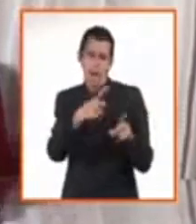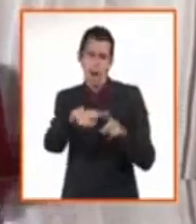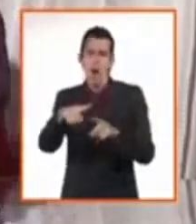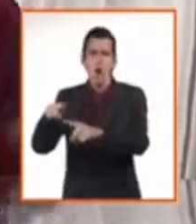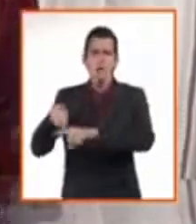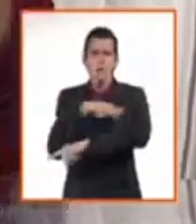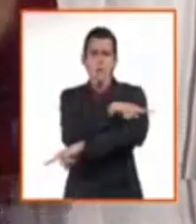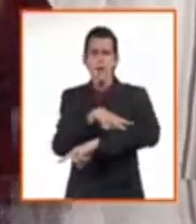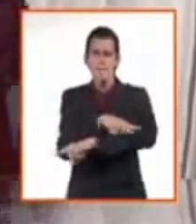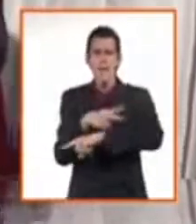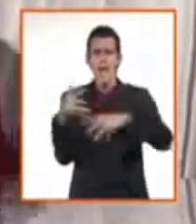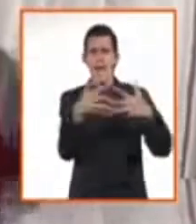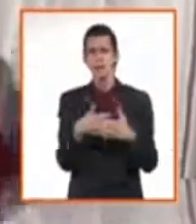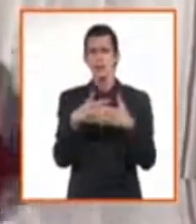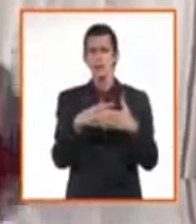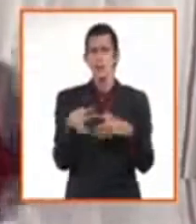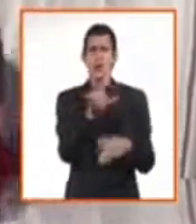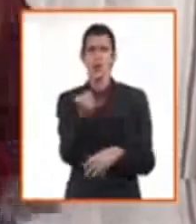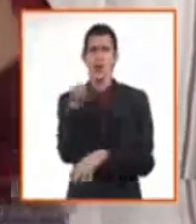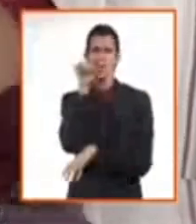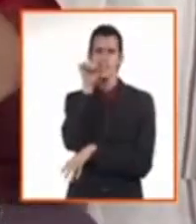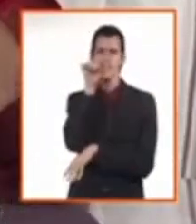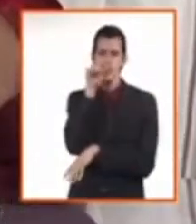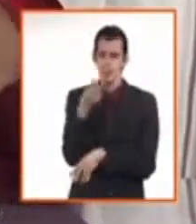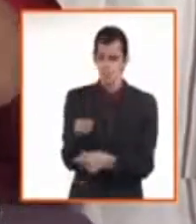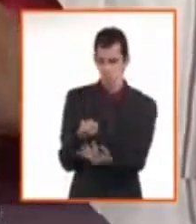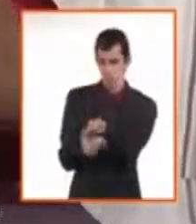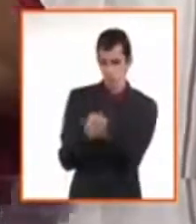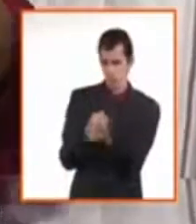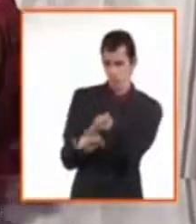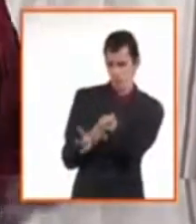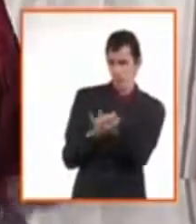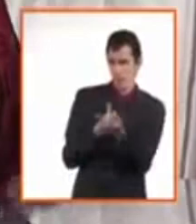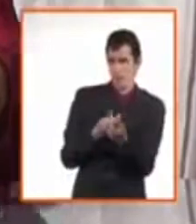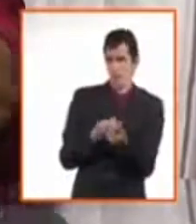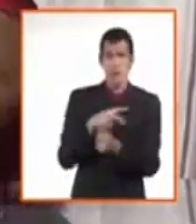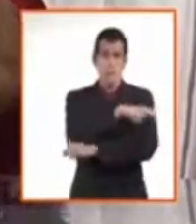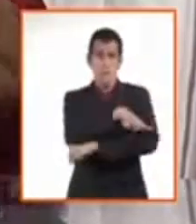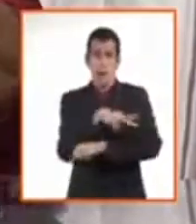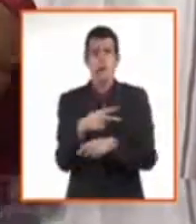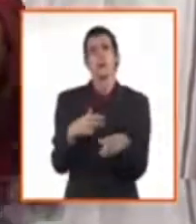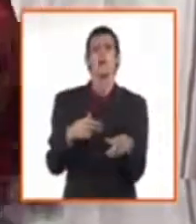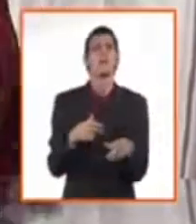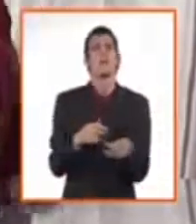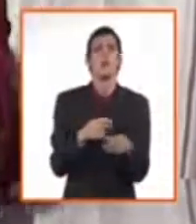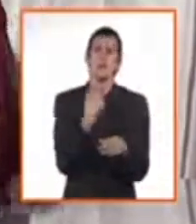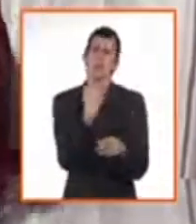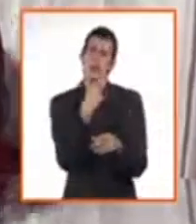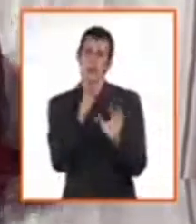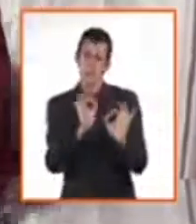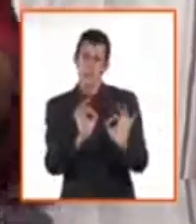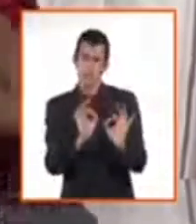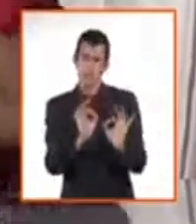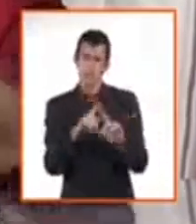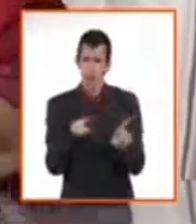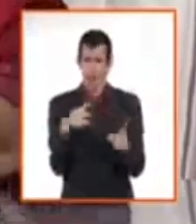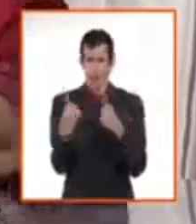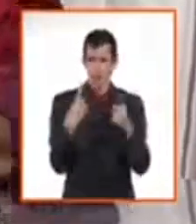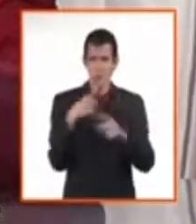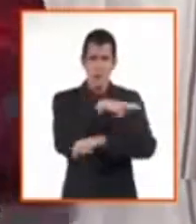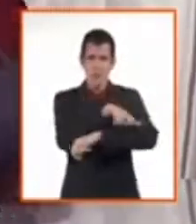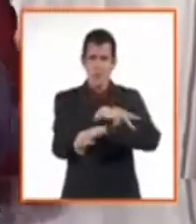rusia en ucrania que si el china nosotros vamos a ofrecerles en eeuu nos ofrece el